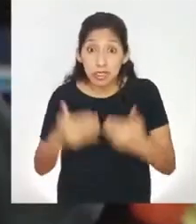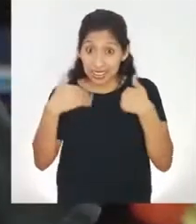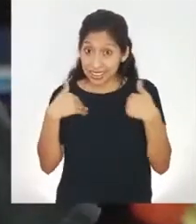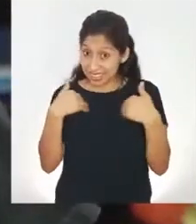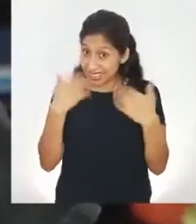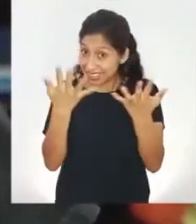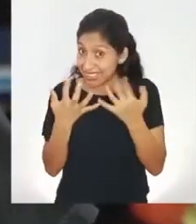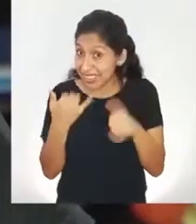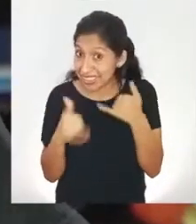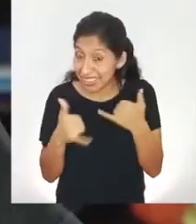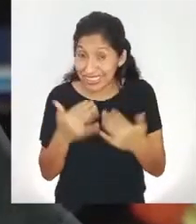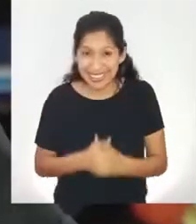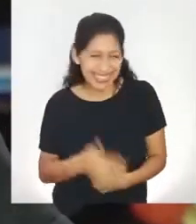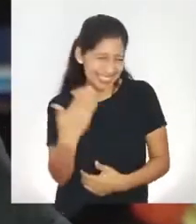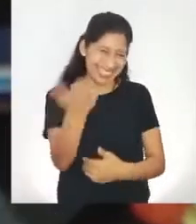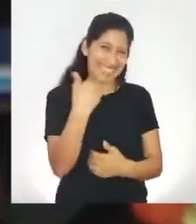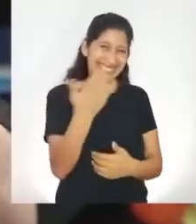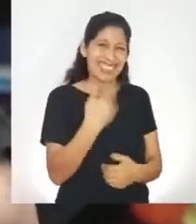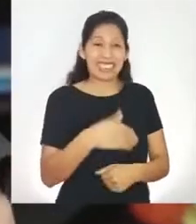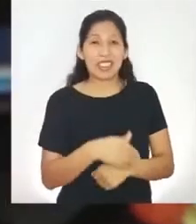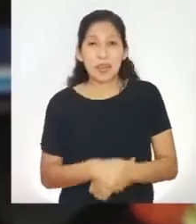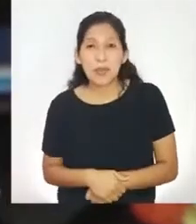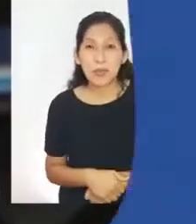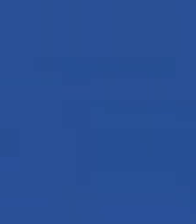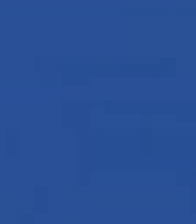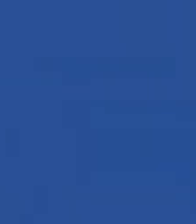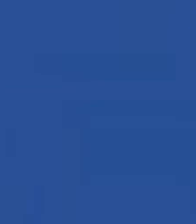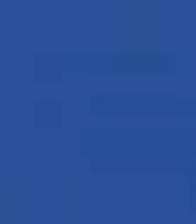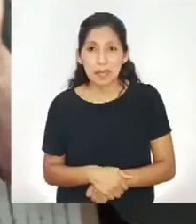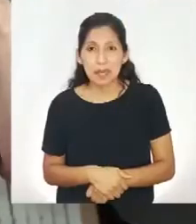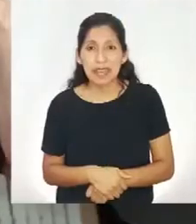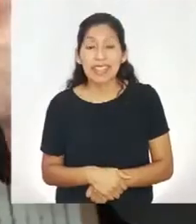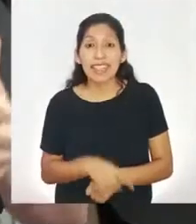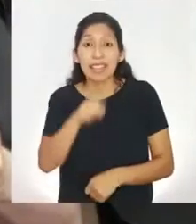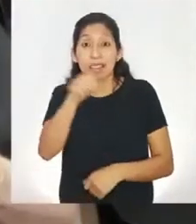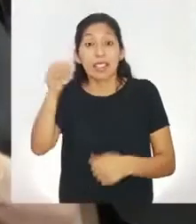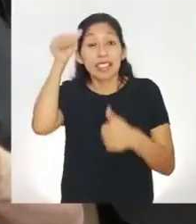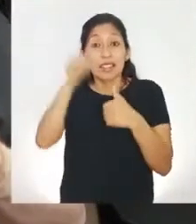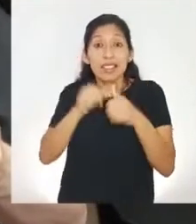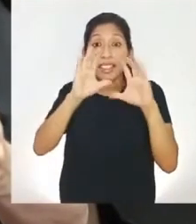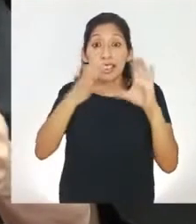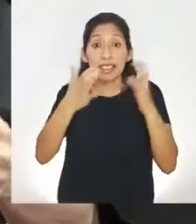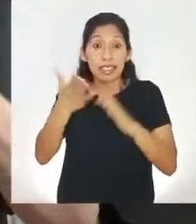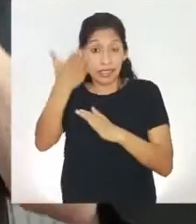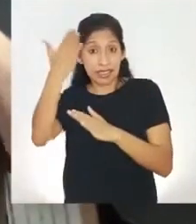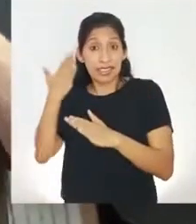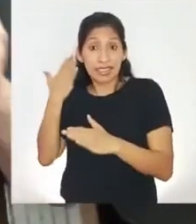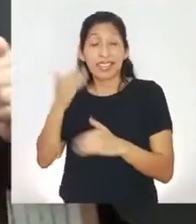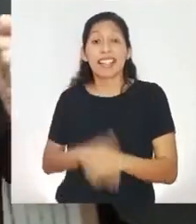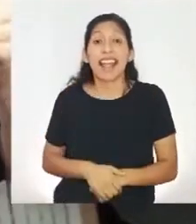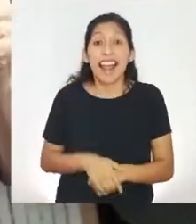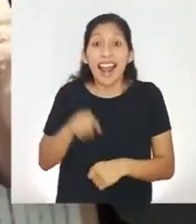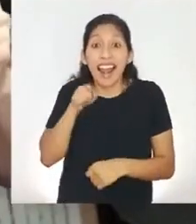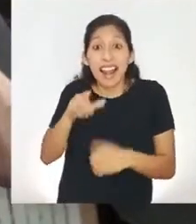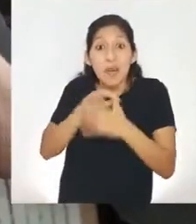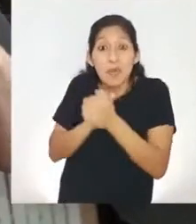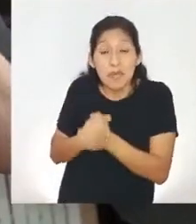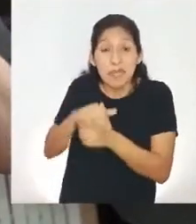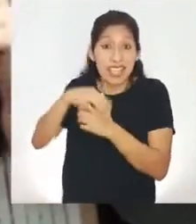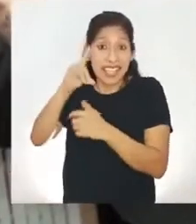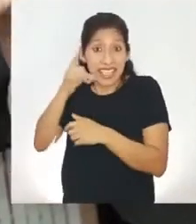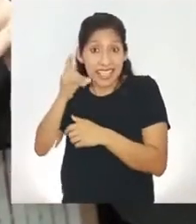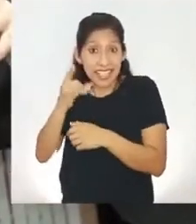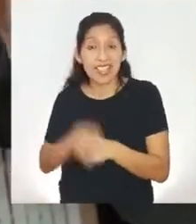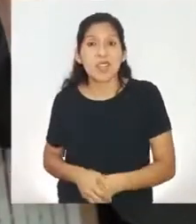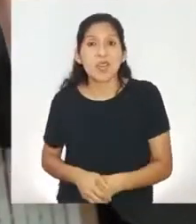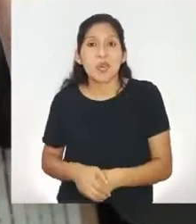¿Tienes ganas de jugar? ¿Sí? ¡Ven! ¡Vamos! ¿Recuerdas que en la sesión anterior, nuestra amiga Yuraxita la